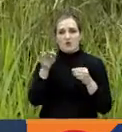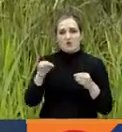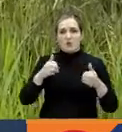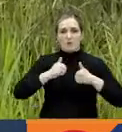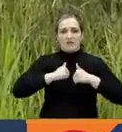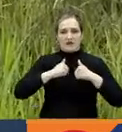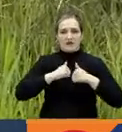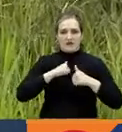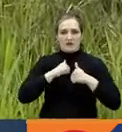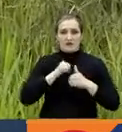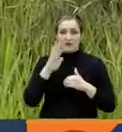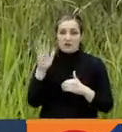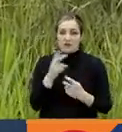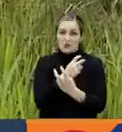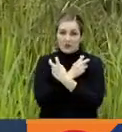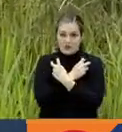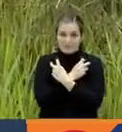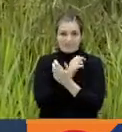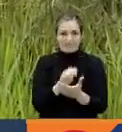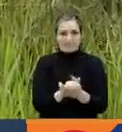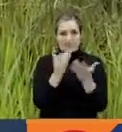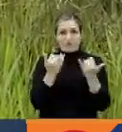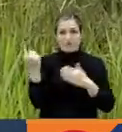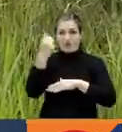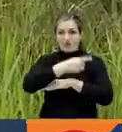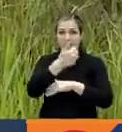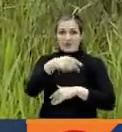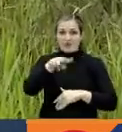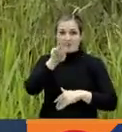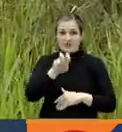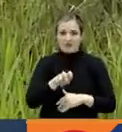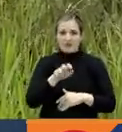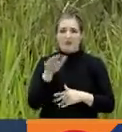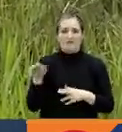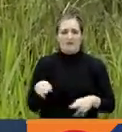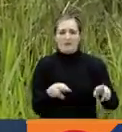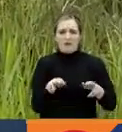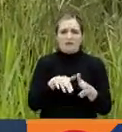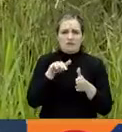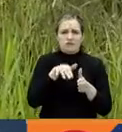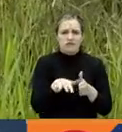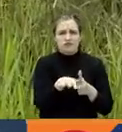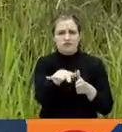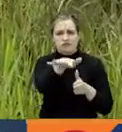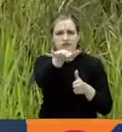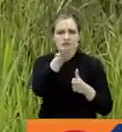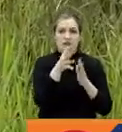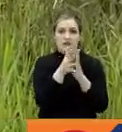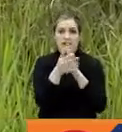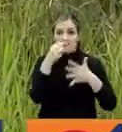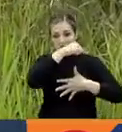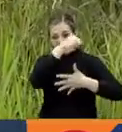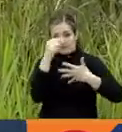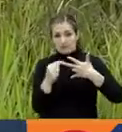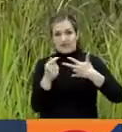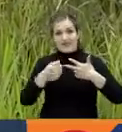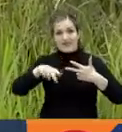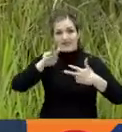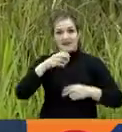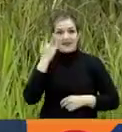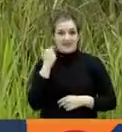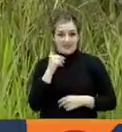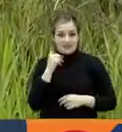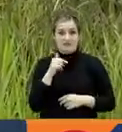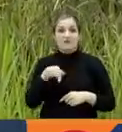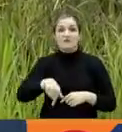Pitalito, departamento del Huila, en este día 17 de nuestra ruta del Magdalena. Importante contarles que este es el primer productor de café